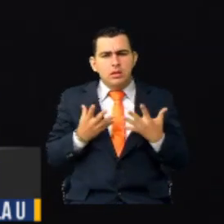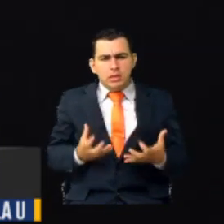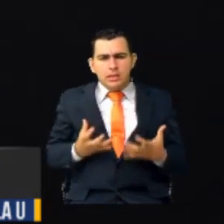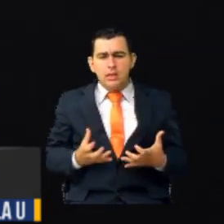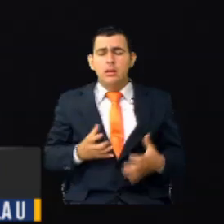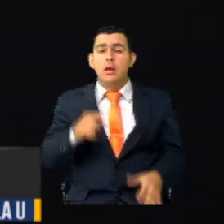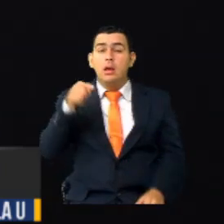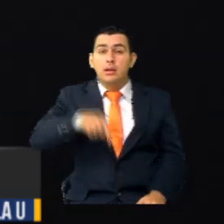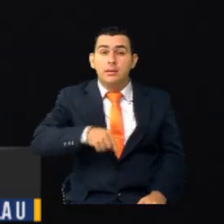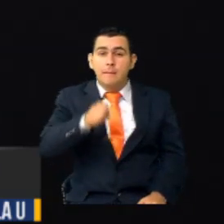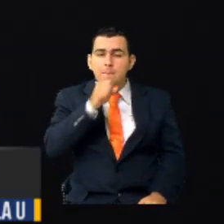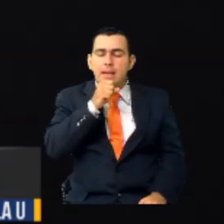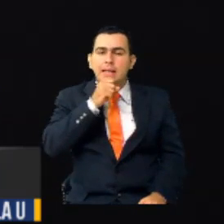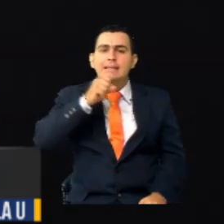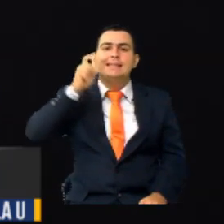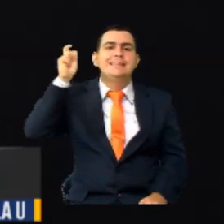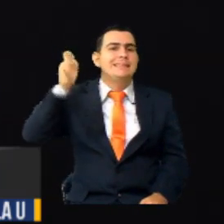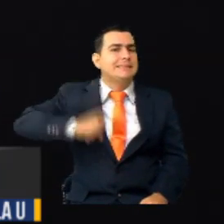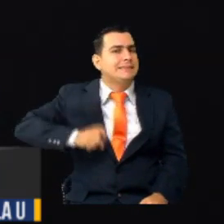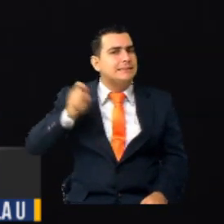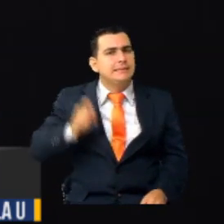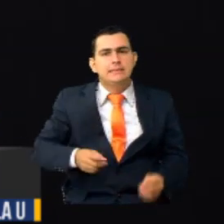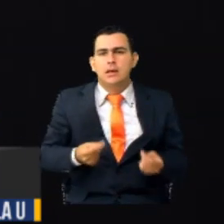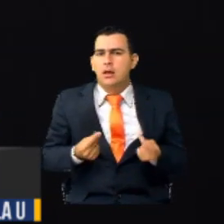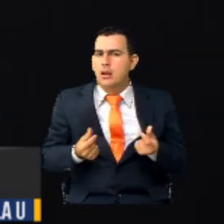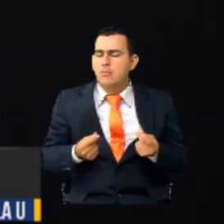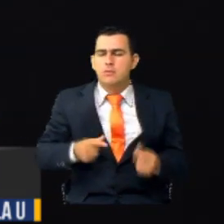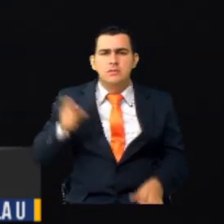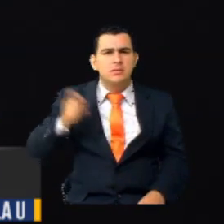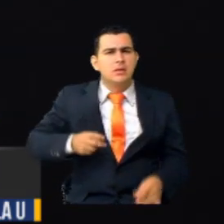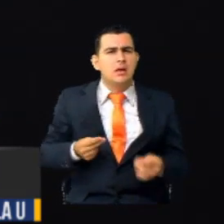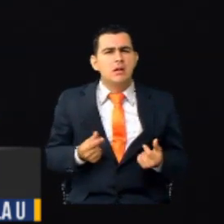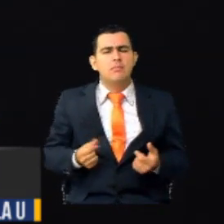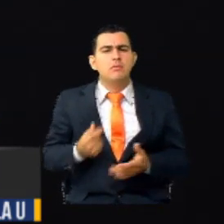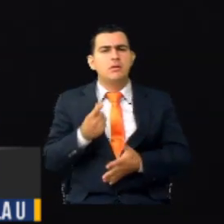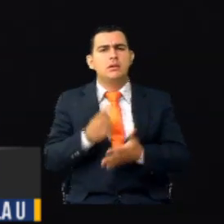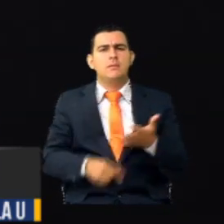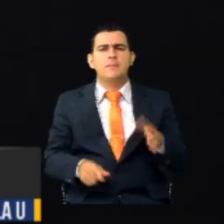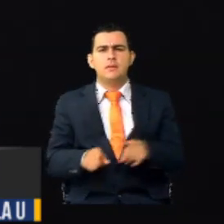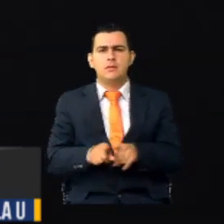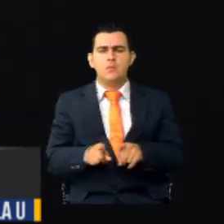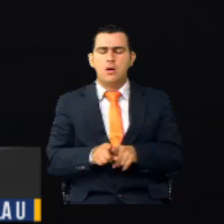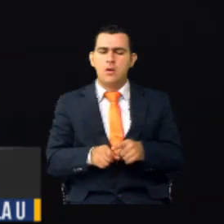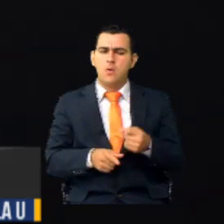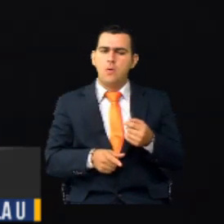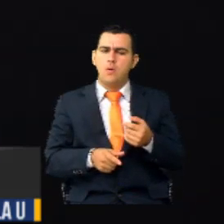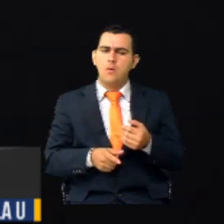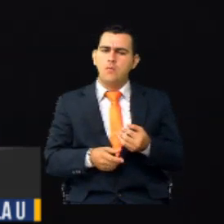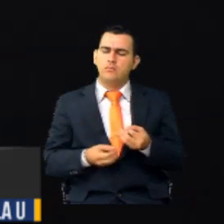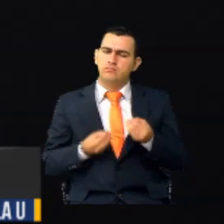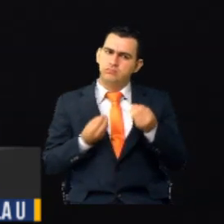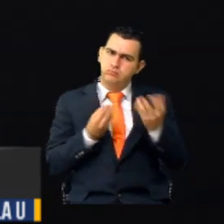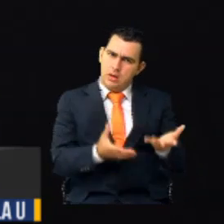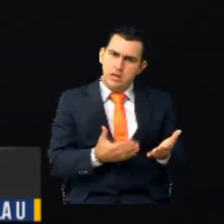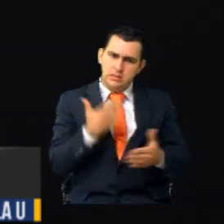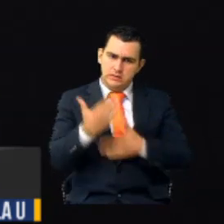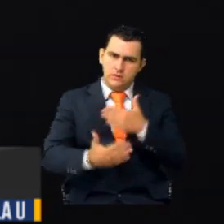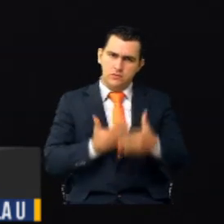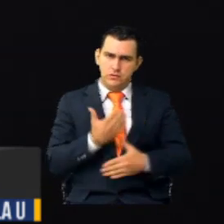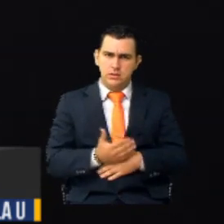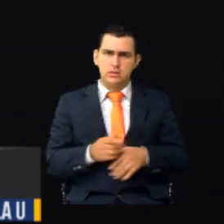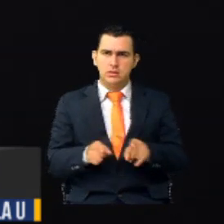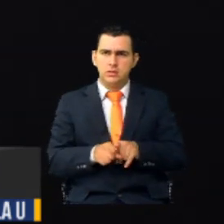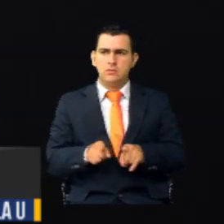anhela una Barranca Bermeja que pase de cuidados intensivos a una oportunidad para desarrollarse, ser digna,